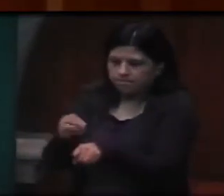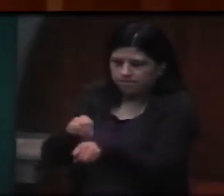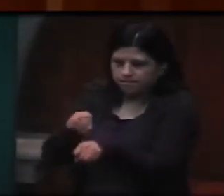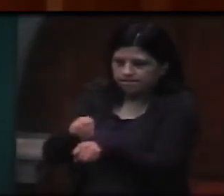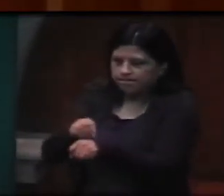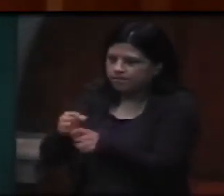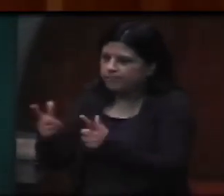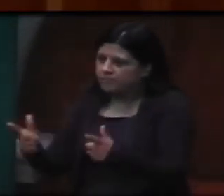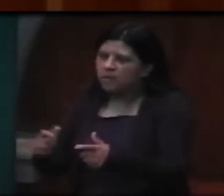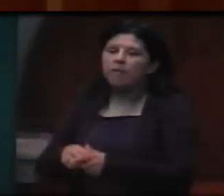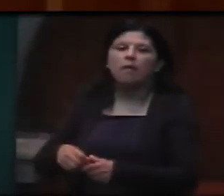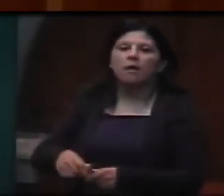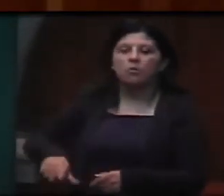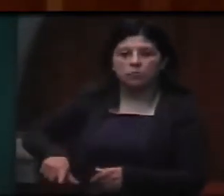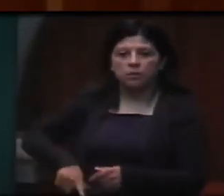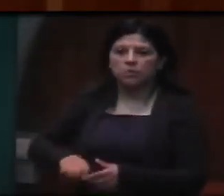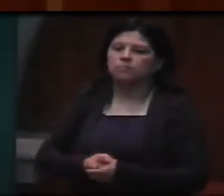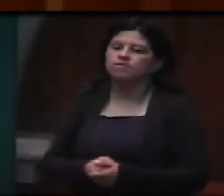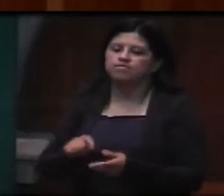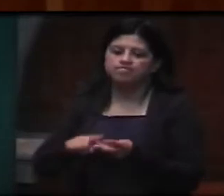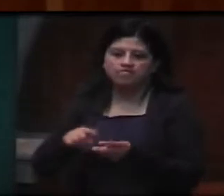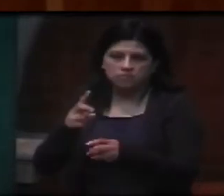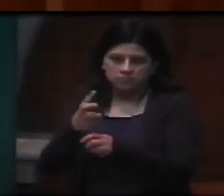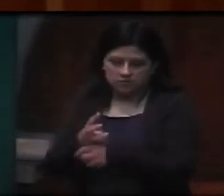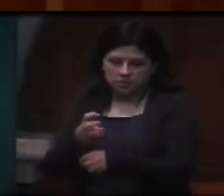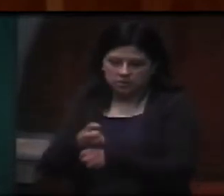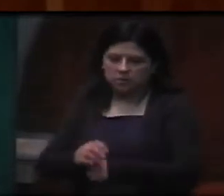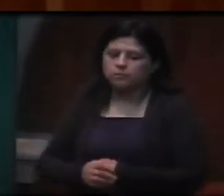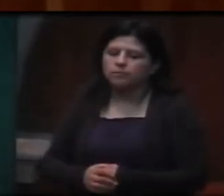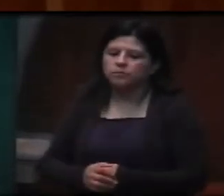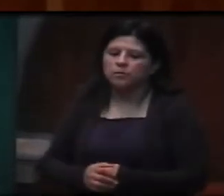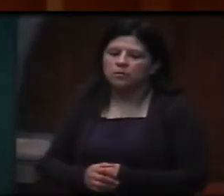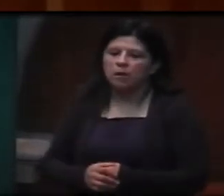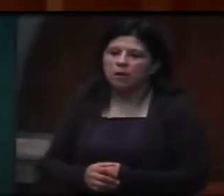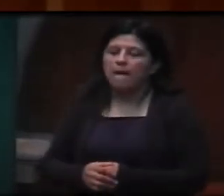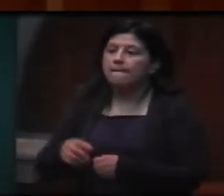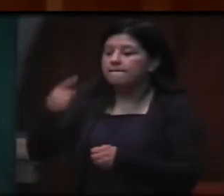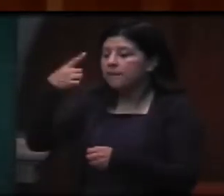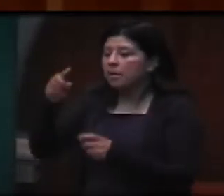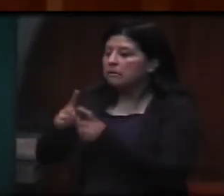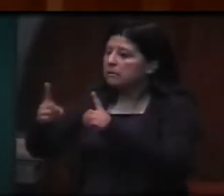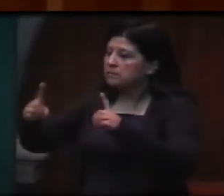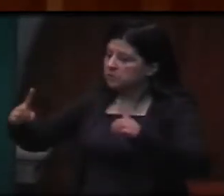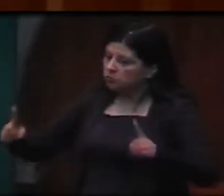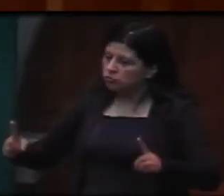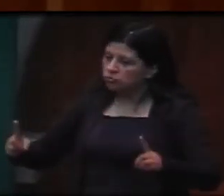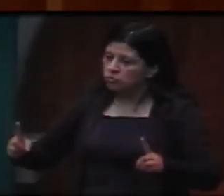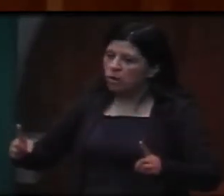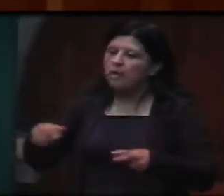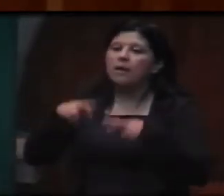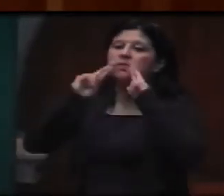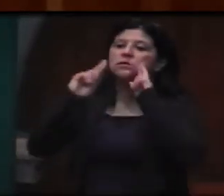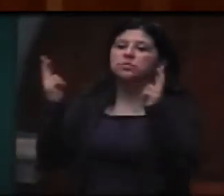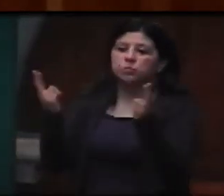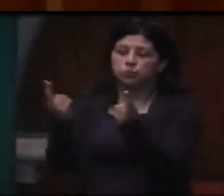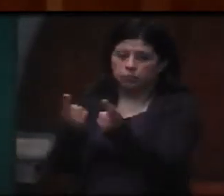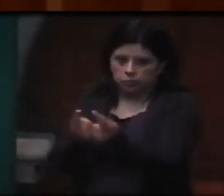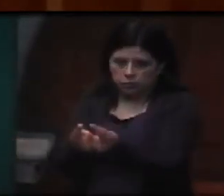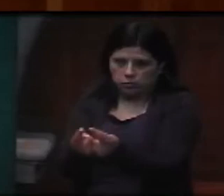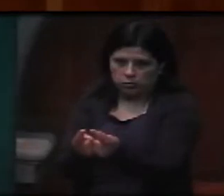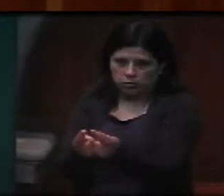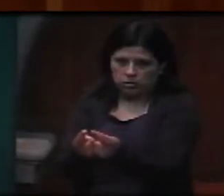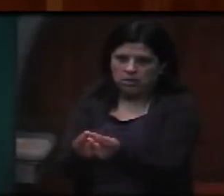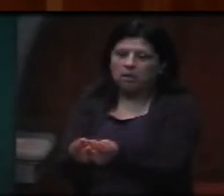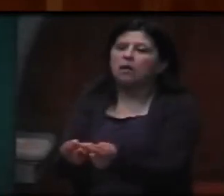del Gobierno. Tercero, durante el desarrollo de las sesiones, comisiones, comités y